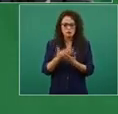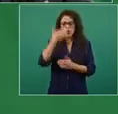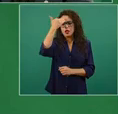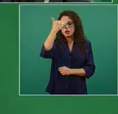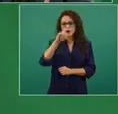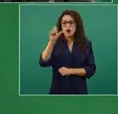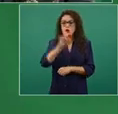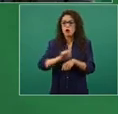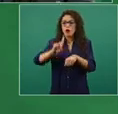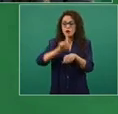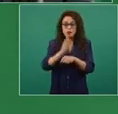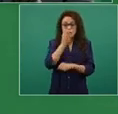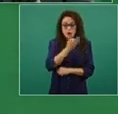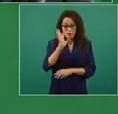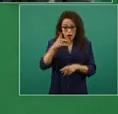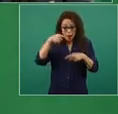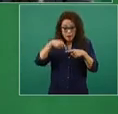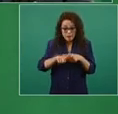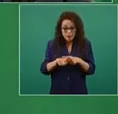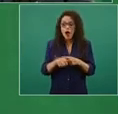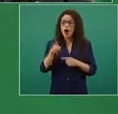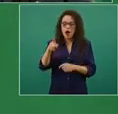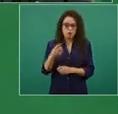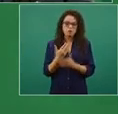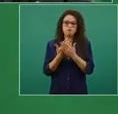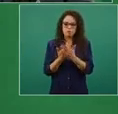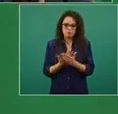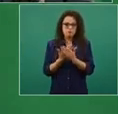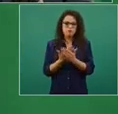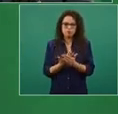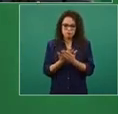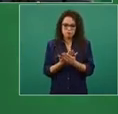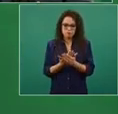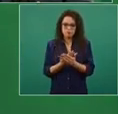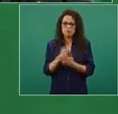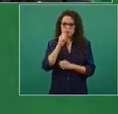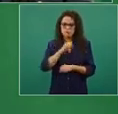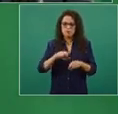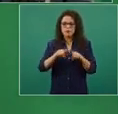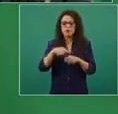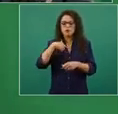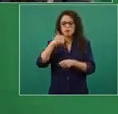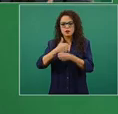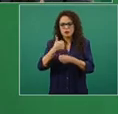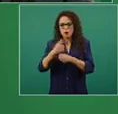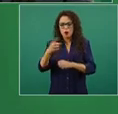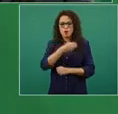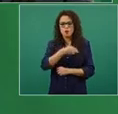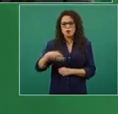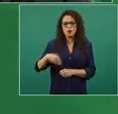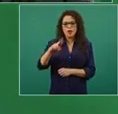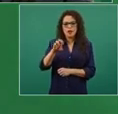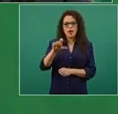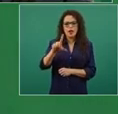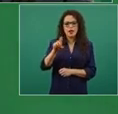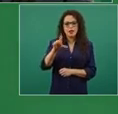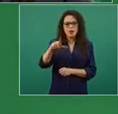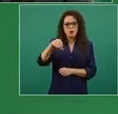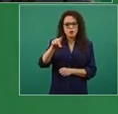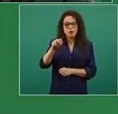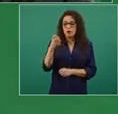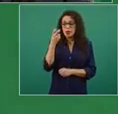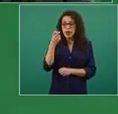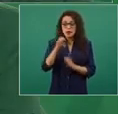que les tocaba, igual a mis suegros en el municipio de Real del Monte Hidalgo. Y ese es un ejemplo que tenemos que darle